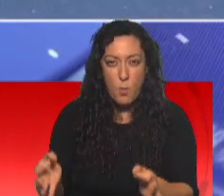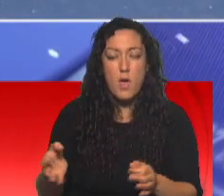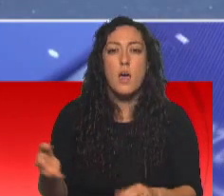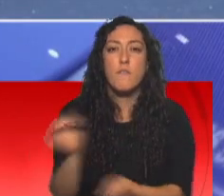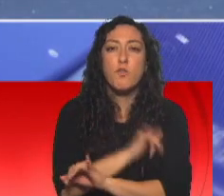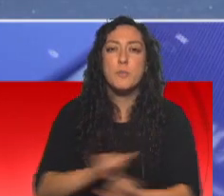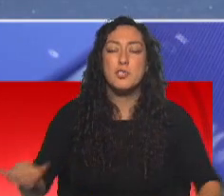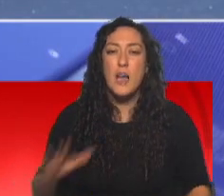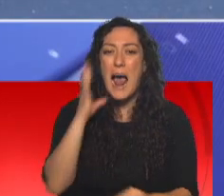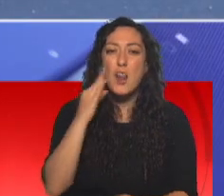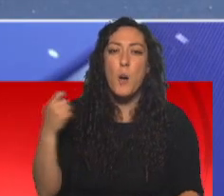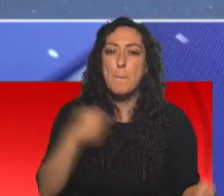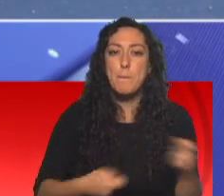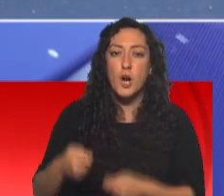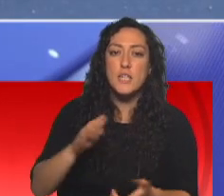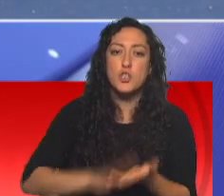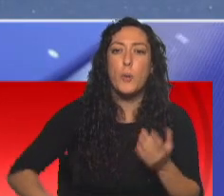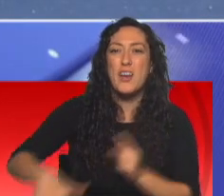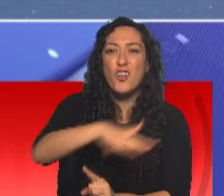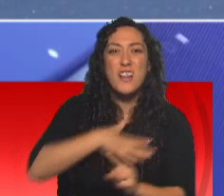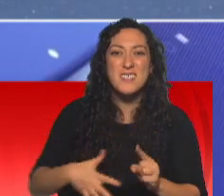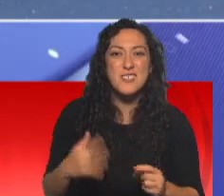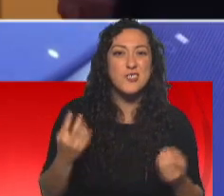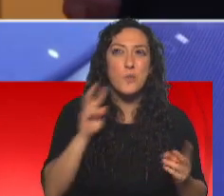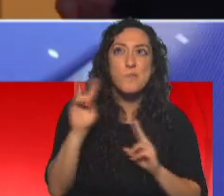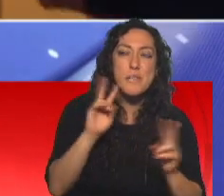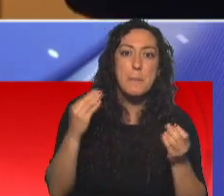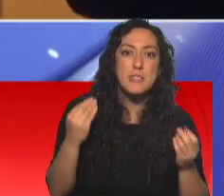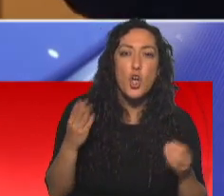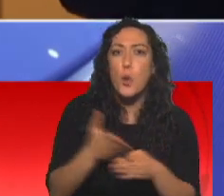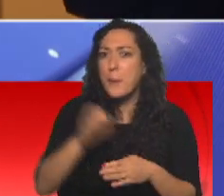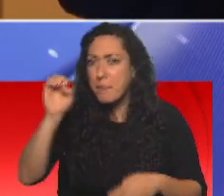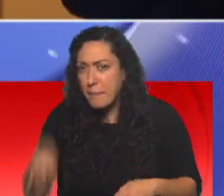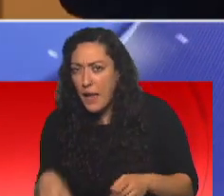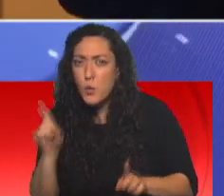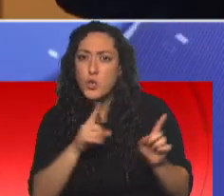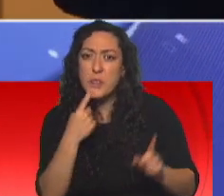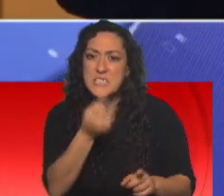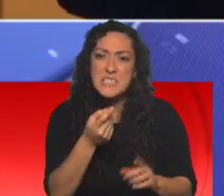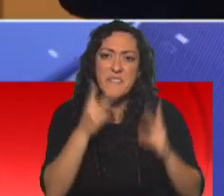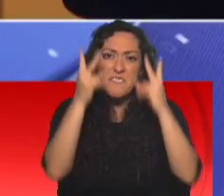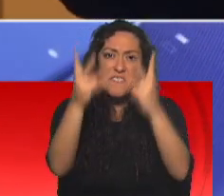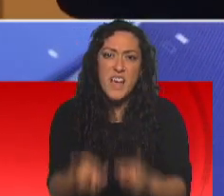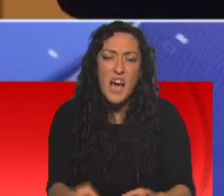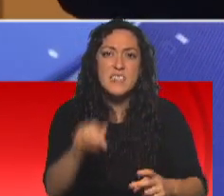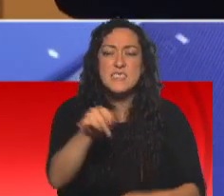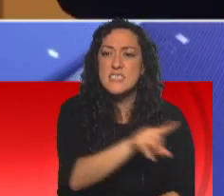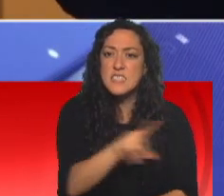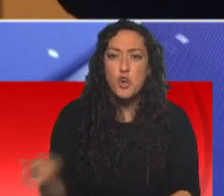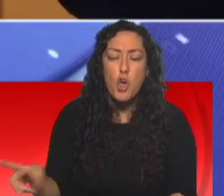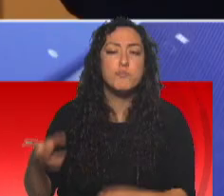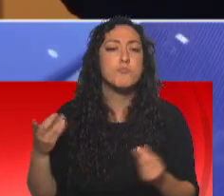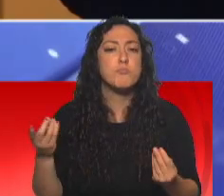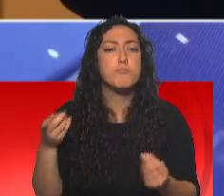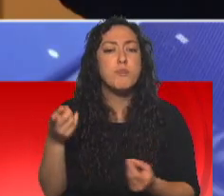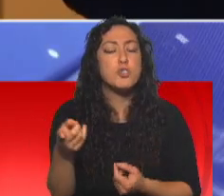puedas aportarnos sobre el contexto? ¿Qué es lo que viste? Si estaba la novia, algunos dicen que había viajado. Acá queremos saber si vos